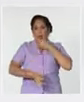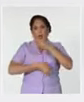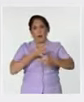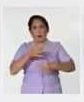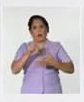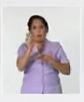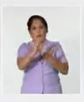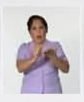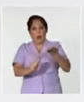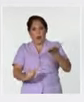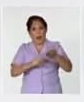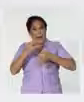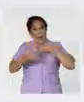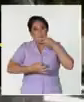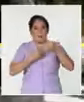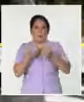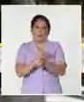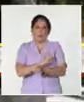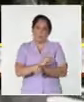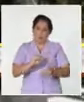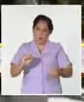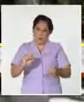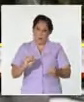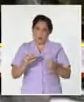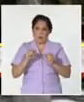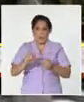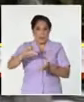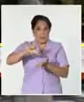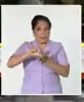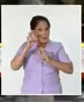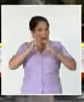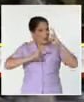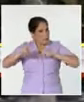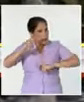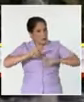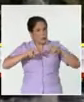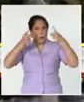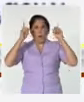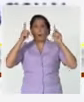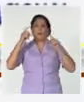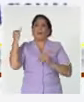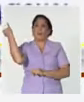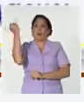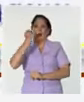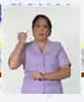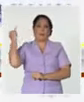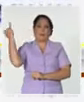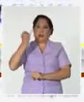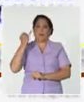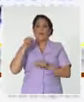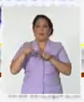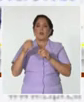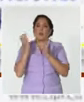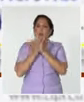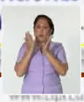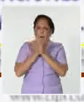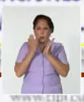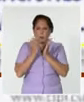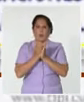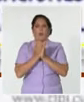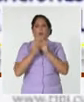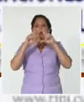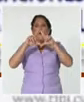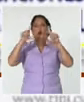aparecen cuando hablamos de terrorismo. Desde el Centro de Investigaciones de Política Internacional se ha estudiado su